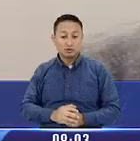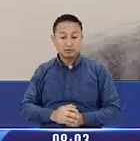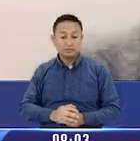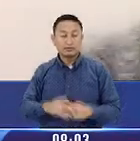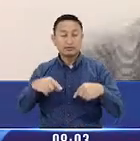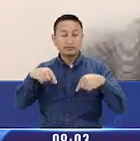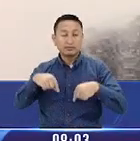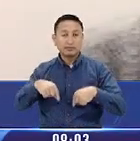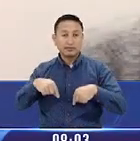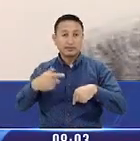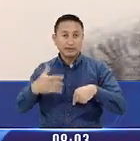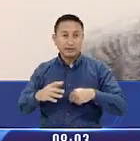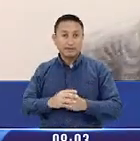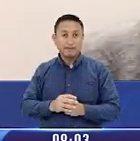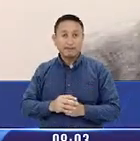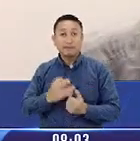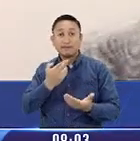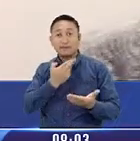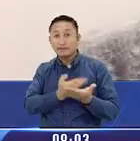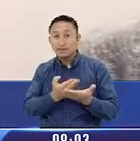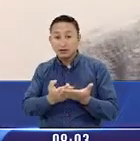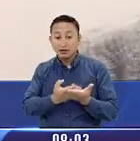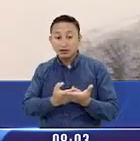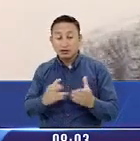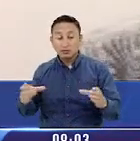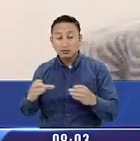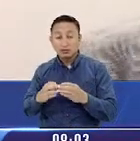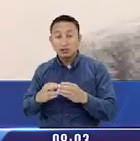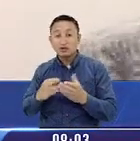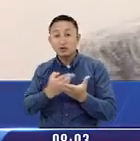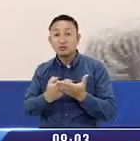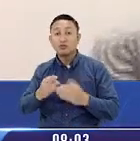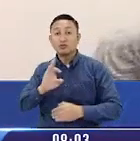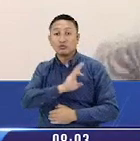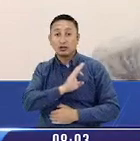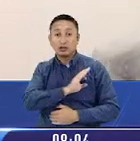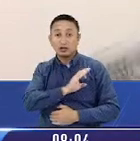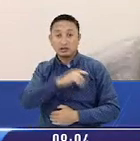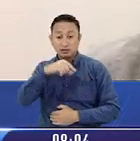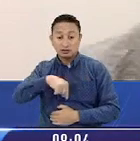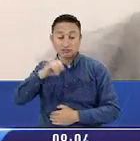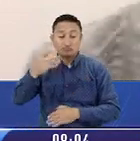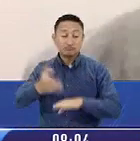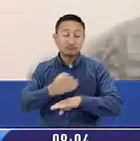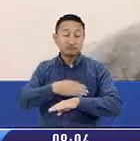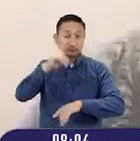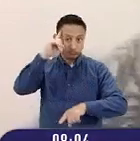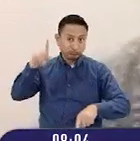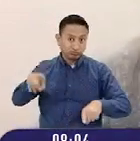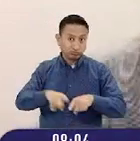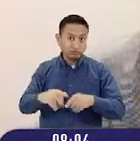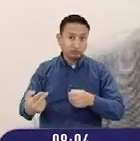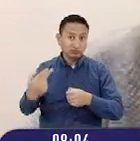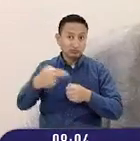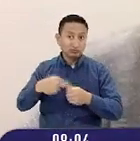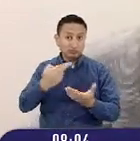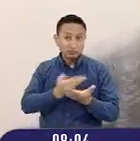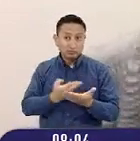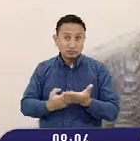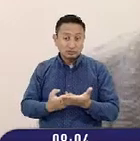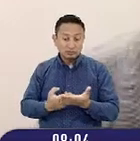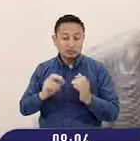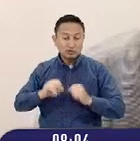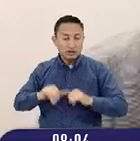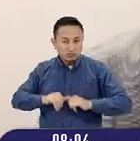a tener ya también una reunión en las mesas técnicas que que fue parte de los compromisos de participar en estas mesas para